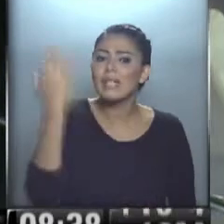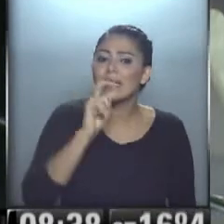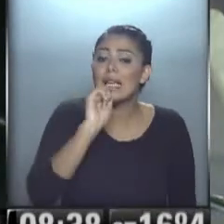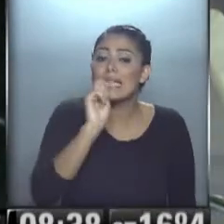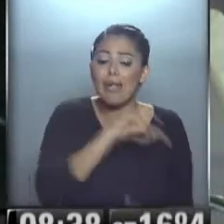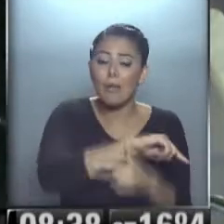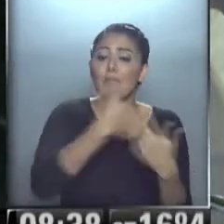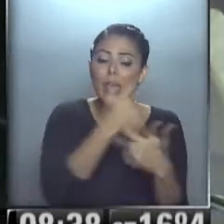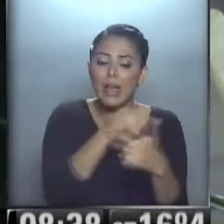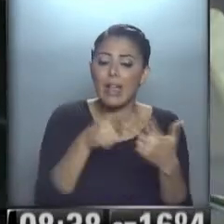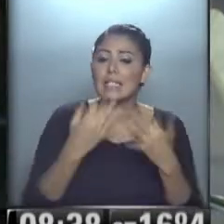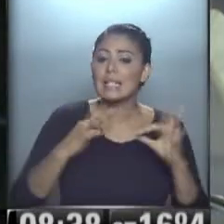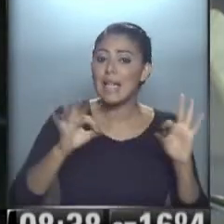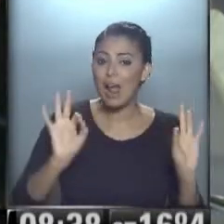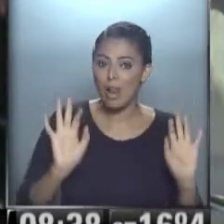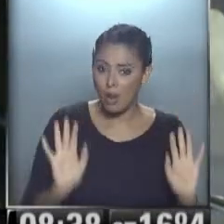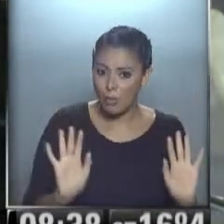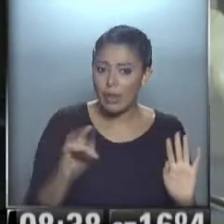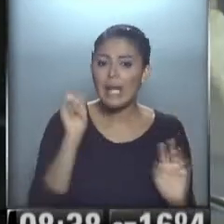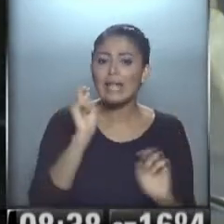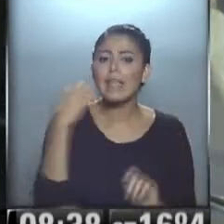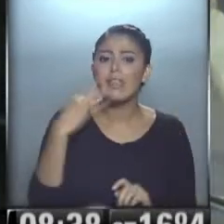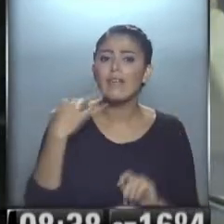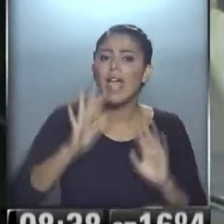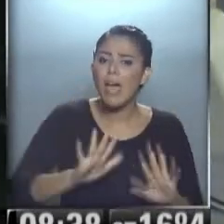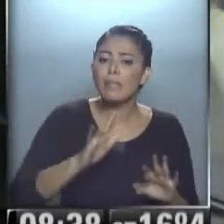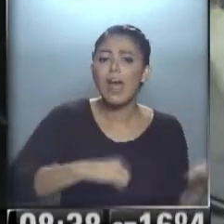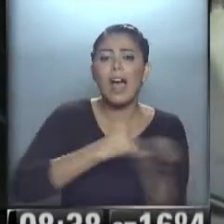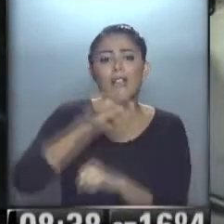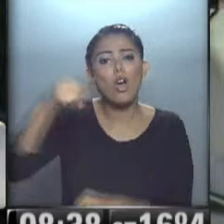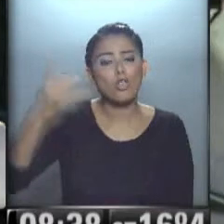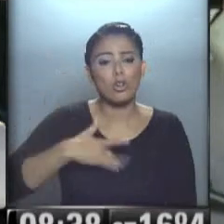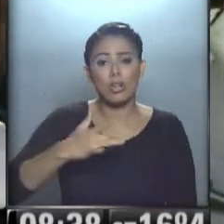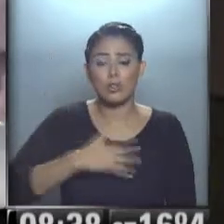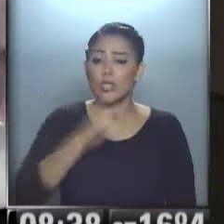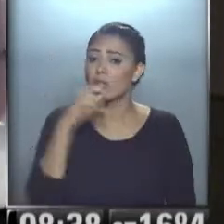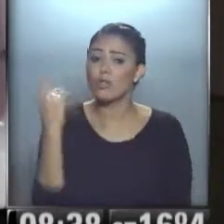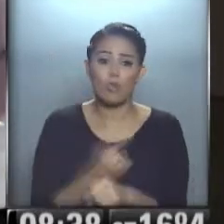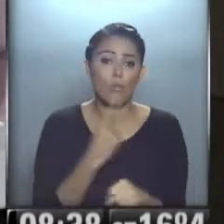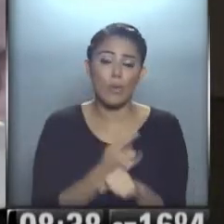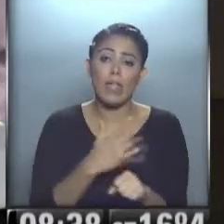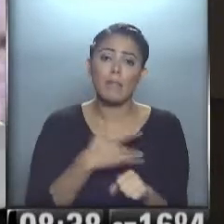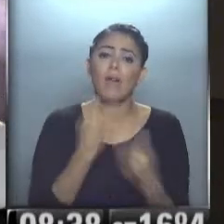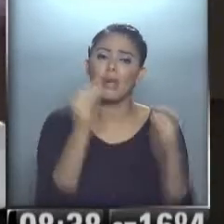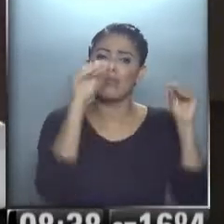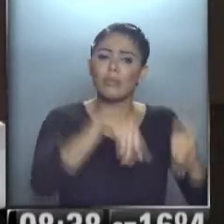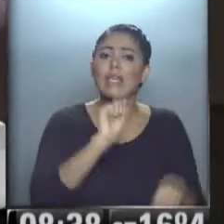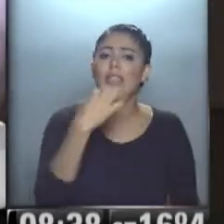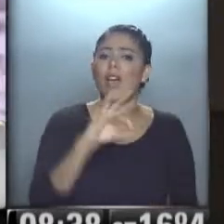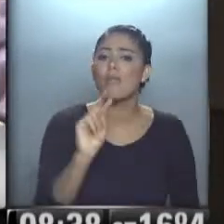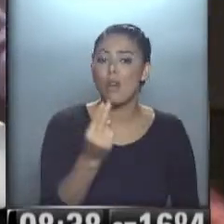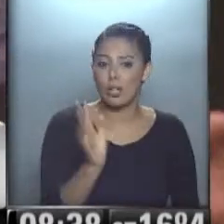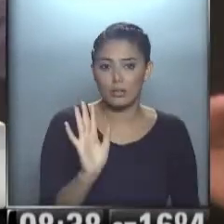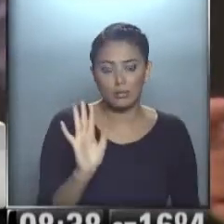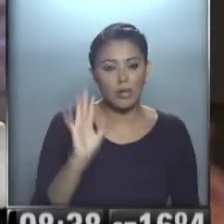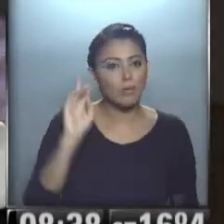podrá sobrevivir y a quién le tocará el esperar hasta un próximo corazón, y si no puede esperarlo por temas físicos, a quién le tocará morir. Dilema